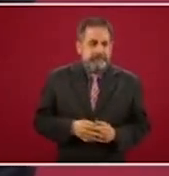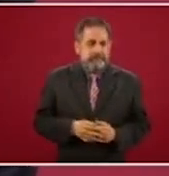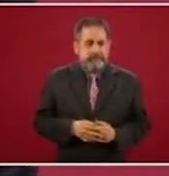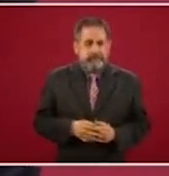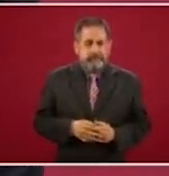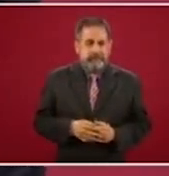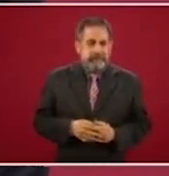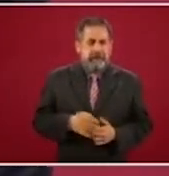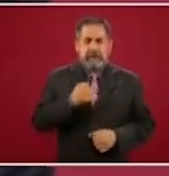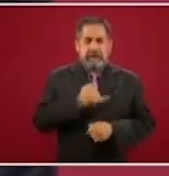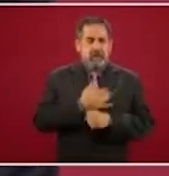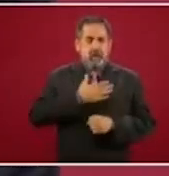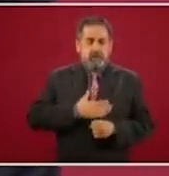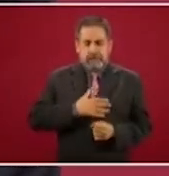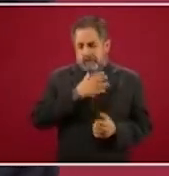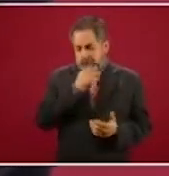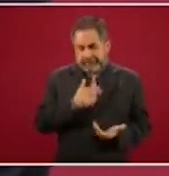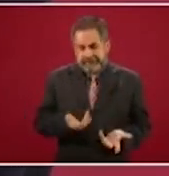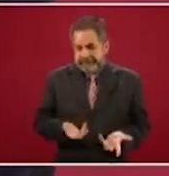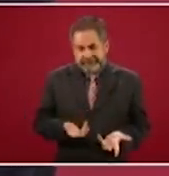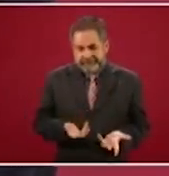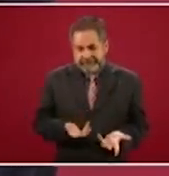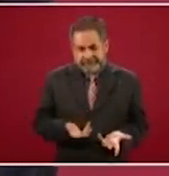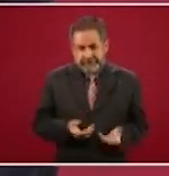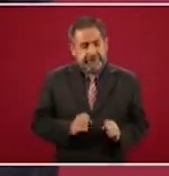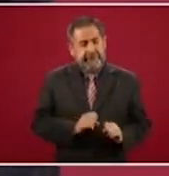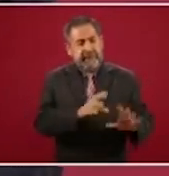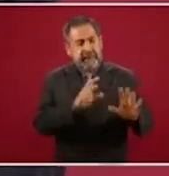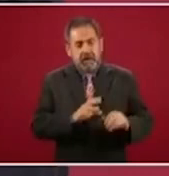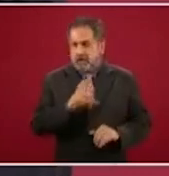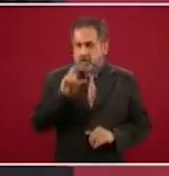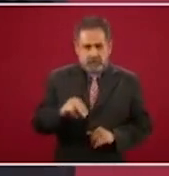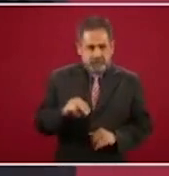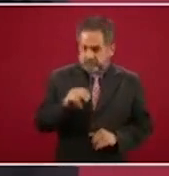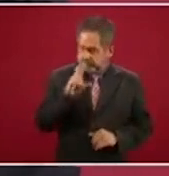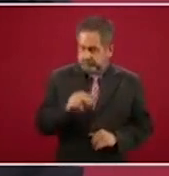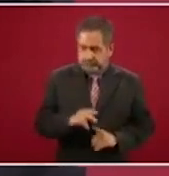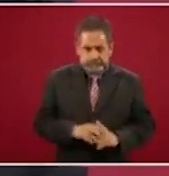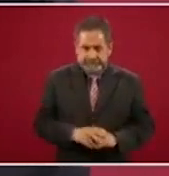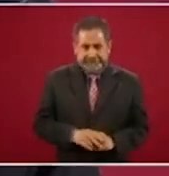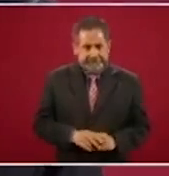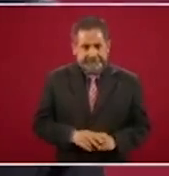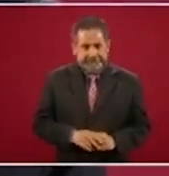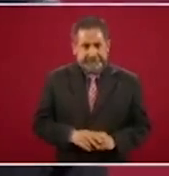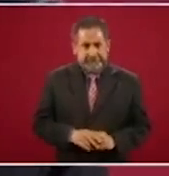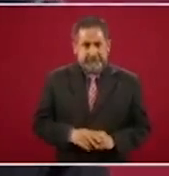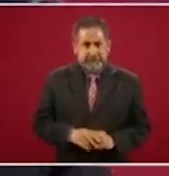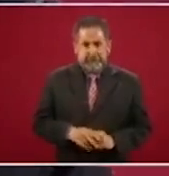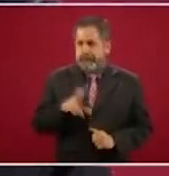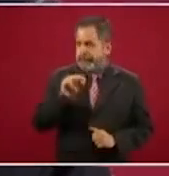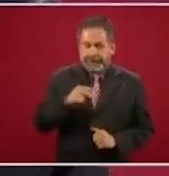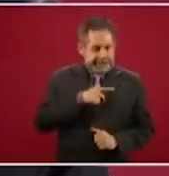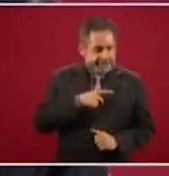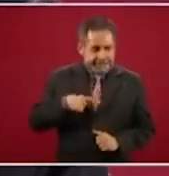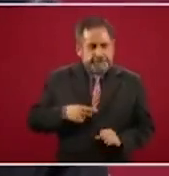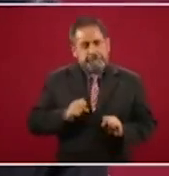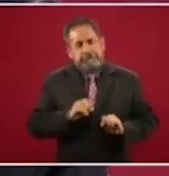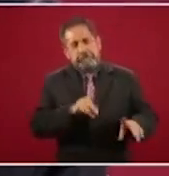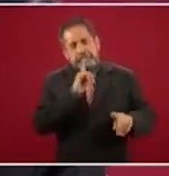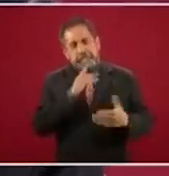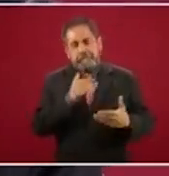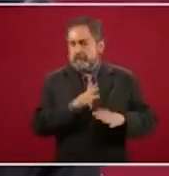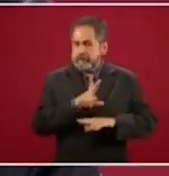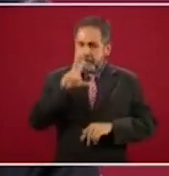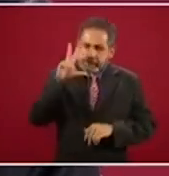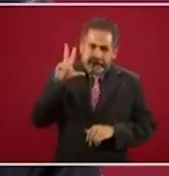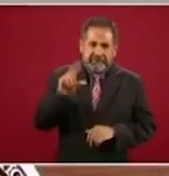impunidad porque este no debe a